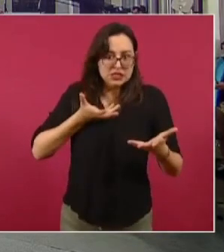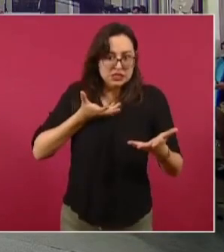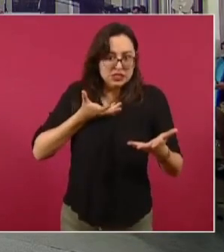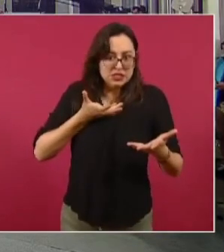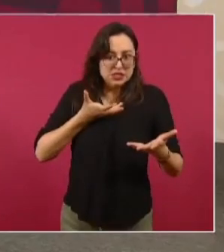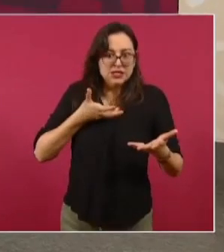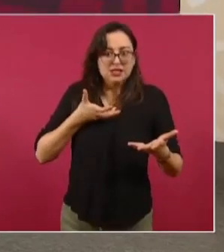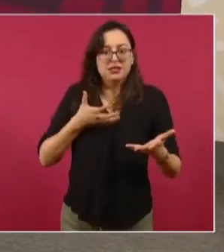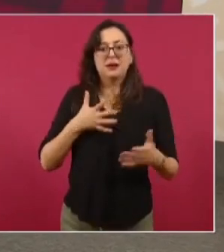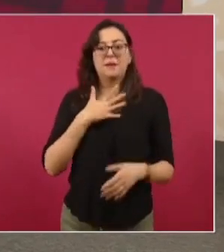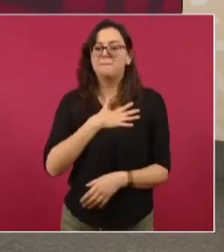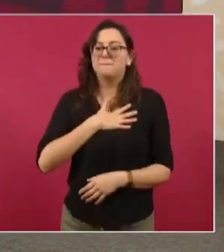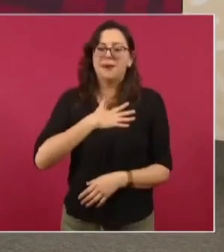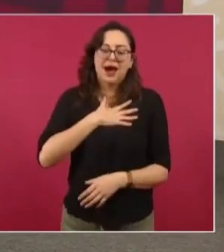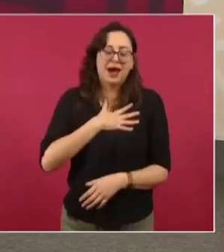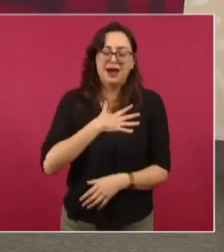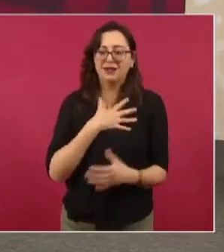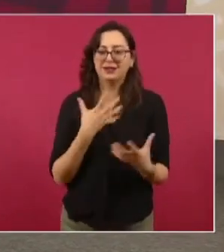son pasiones